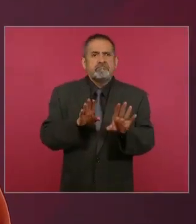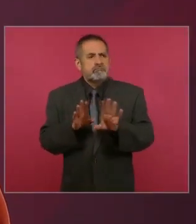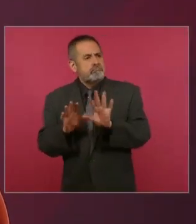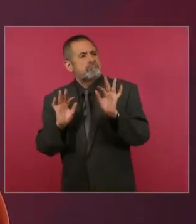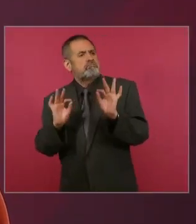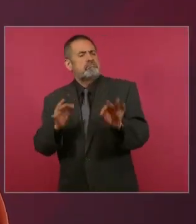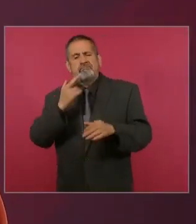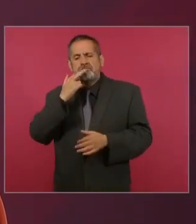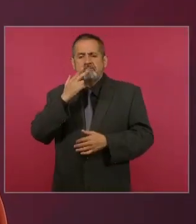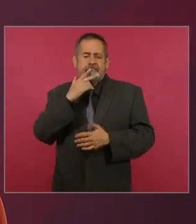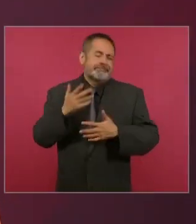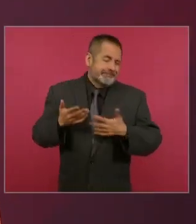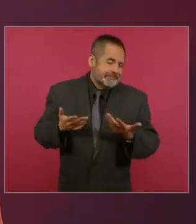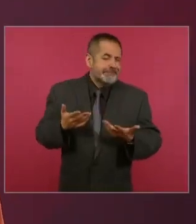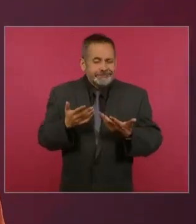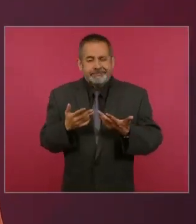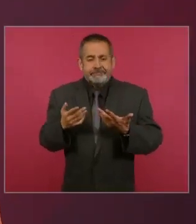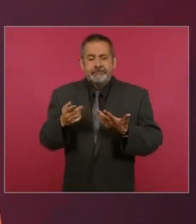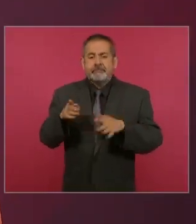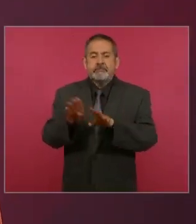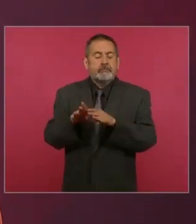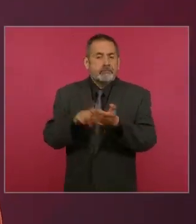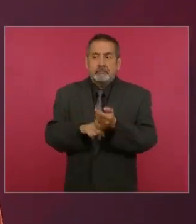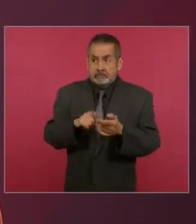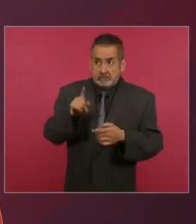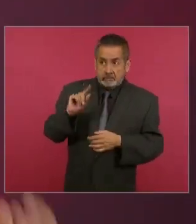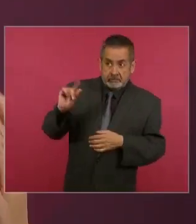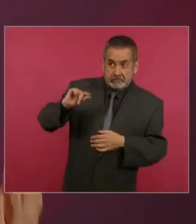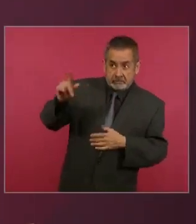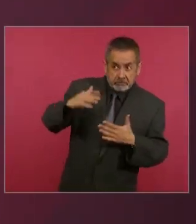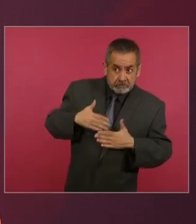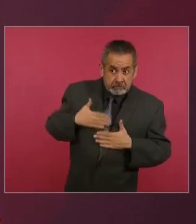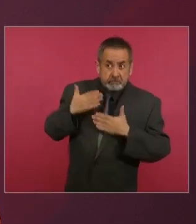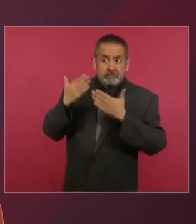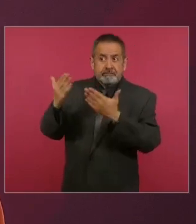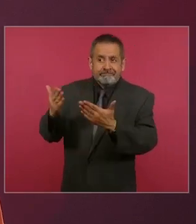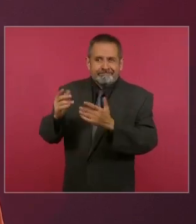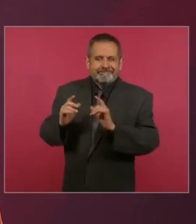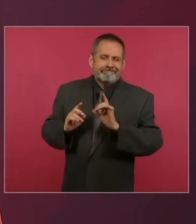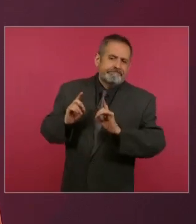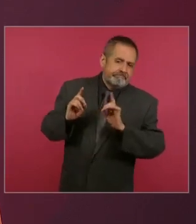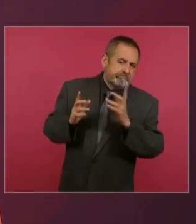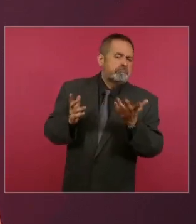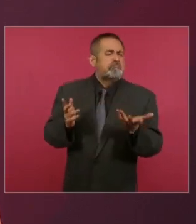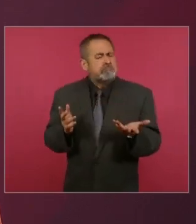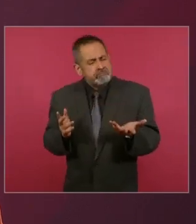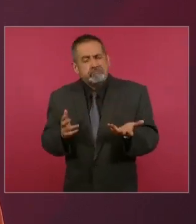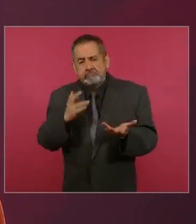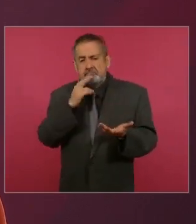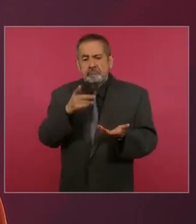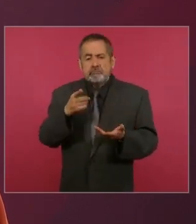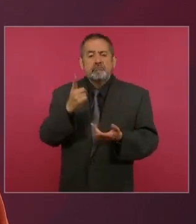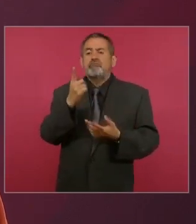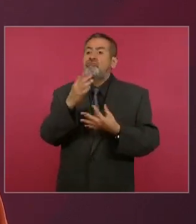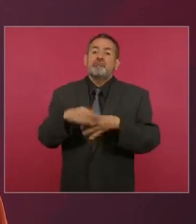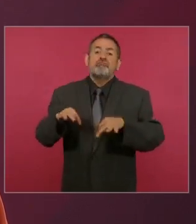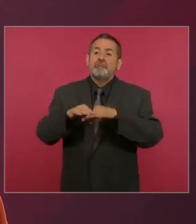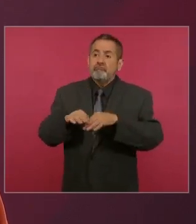inseguridad y el tema de la confianza en las diferentes instituciones, sobre todo en esta